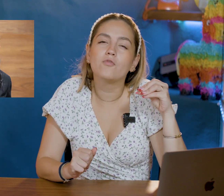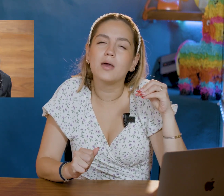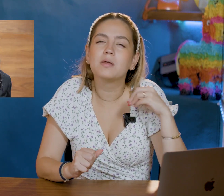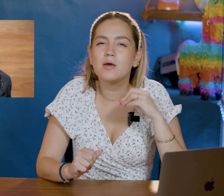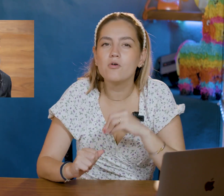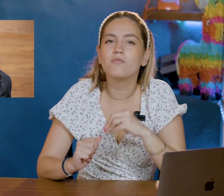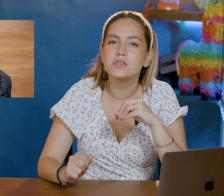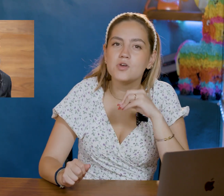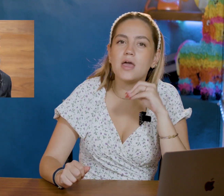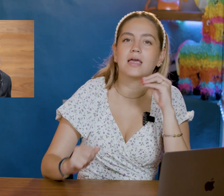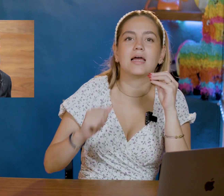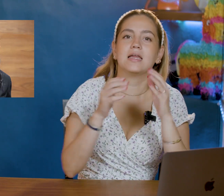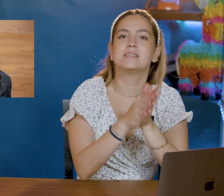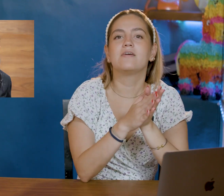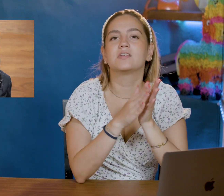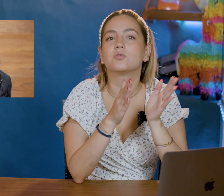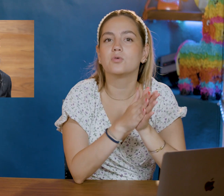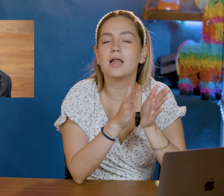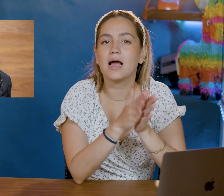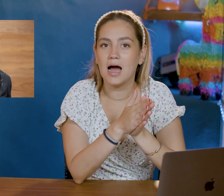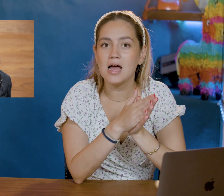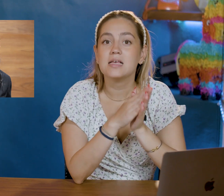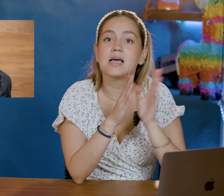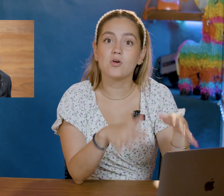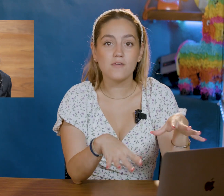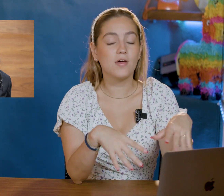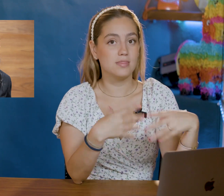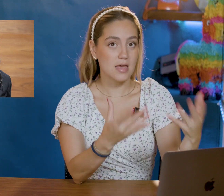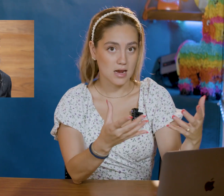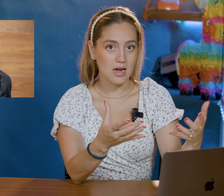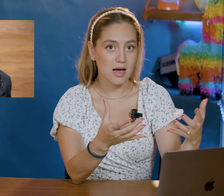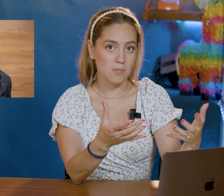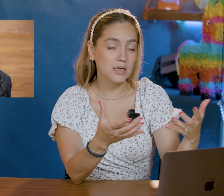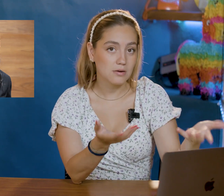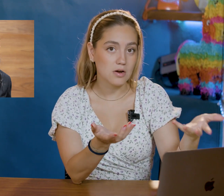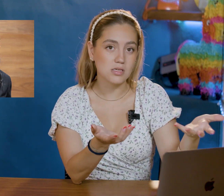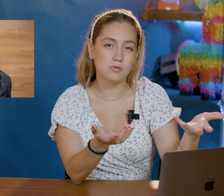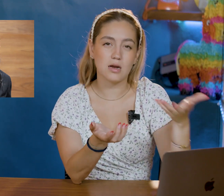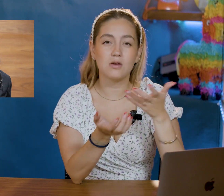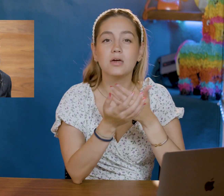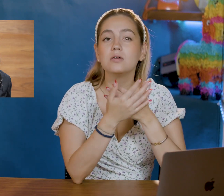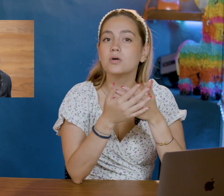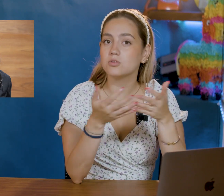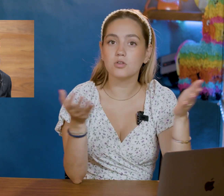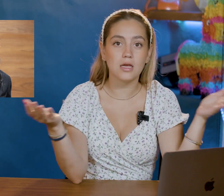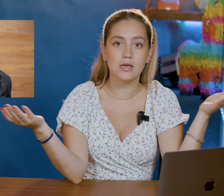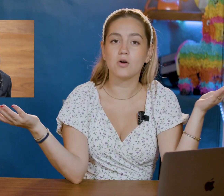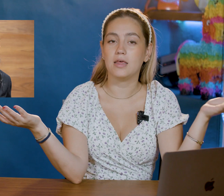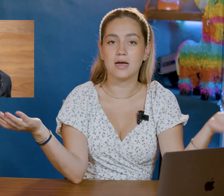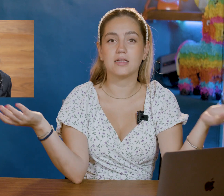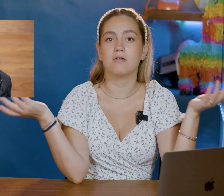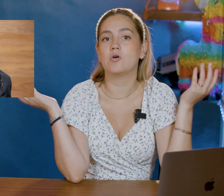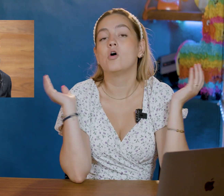encontró fue más bien un oficio en que la gerencia de infraestructura de la caja salió a defender la compra del terreno y asegurar que no hay ningún estudio